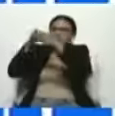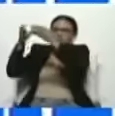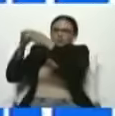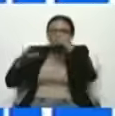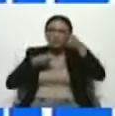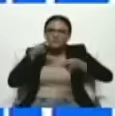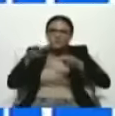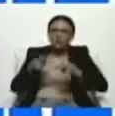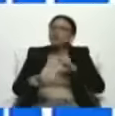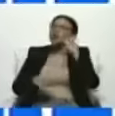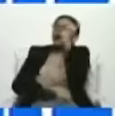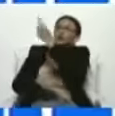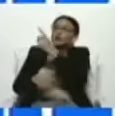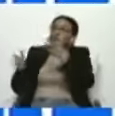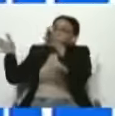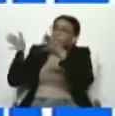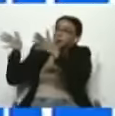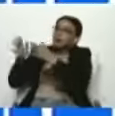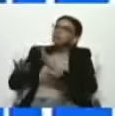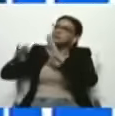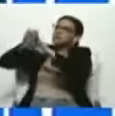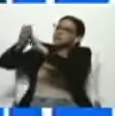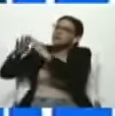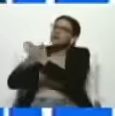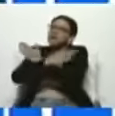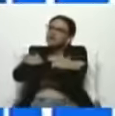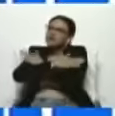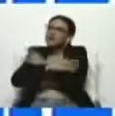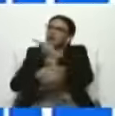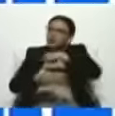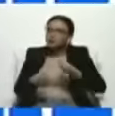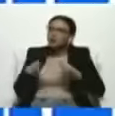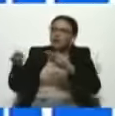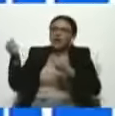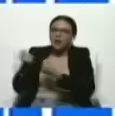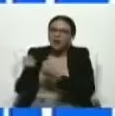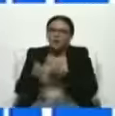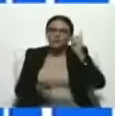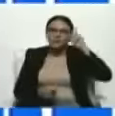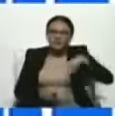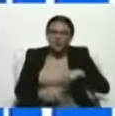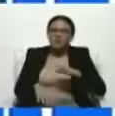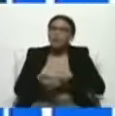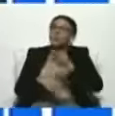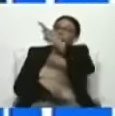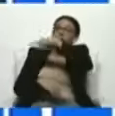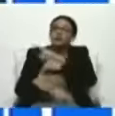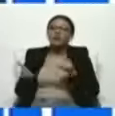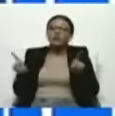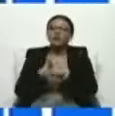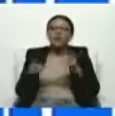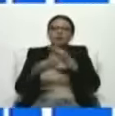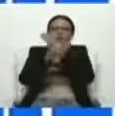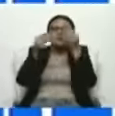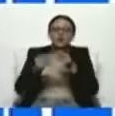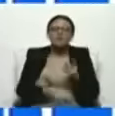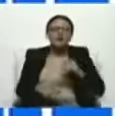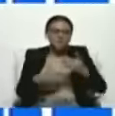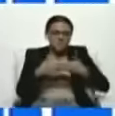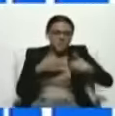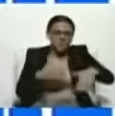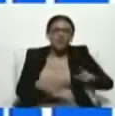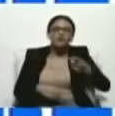las organizaciones que hicieron vida en la alianza para llevar a la victoria a la primera